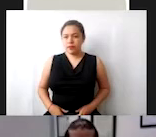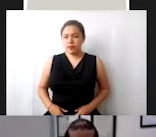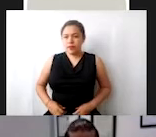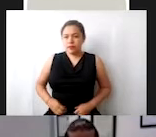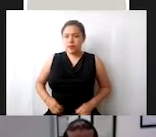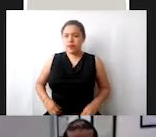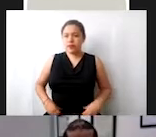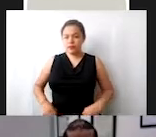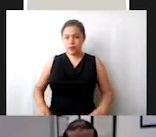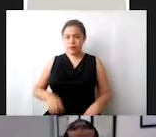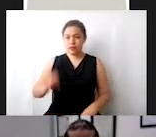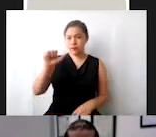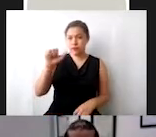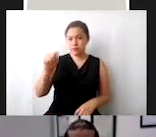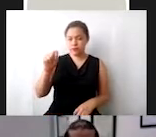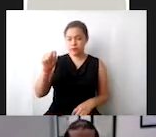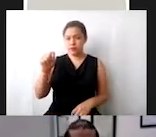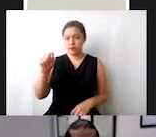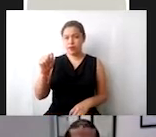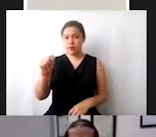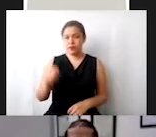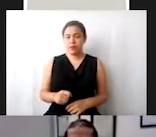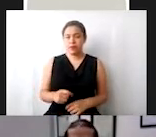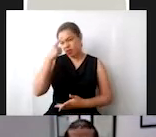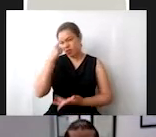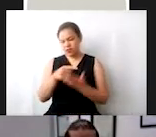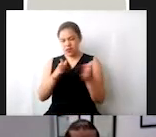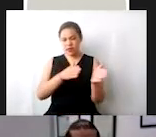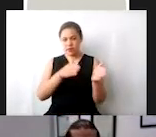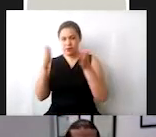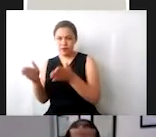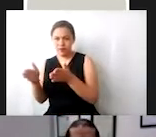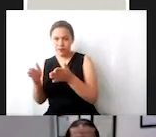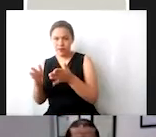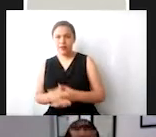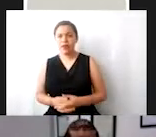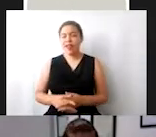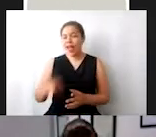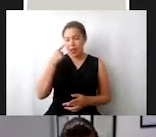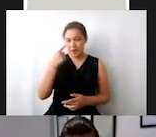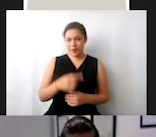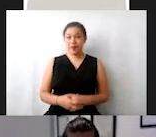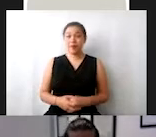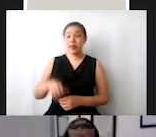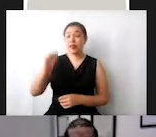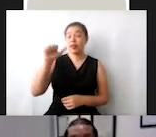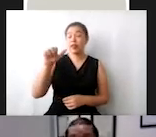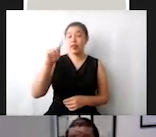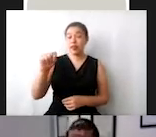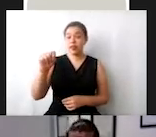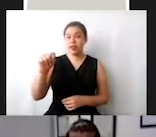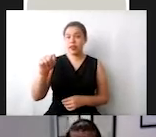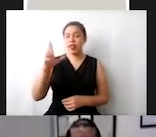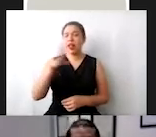El SAT, creo que es la anterior, me parece que es la anterior. Aquí, el SAT emitió un